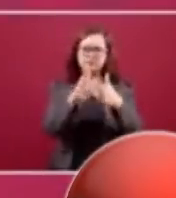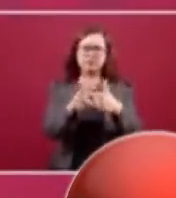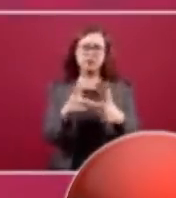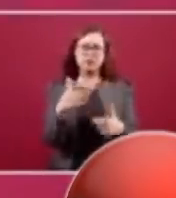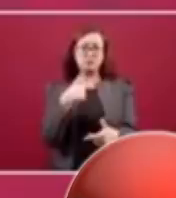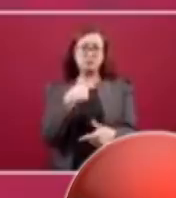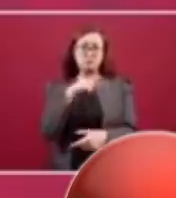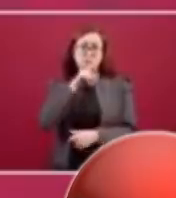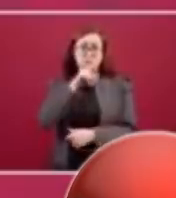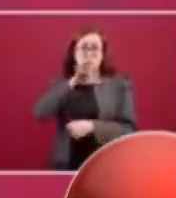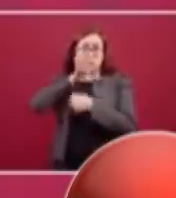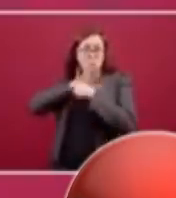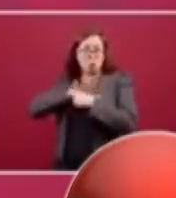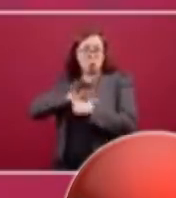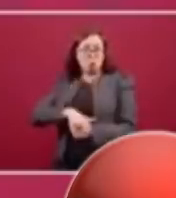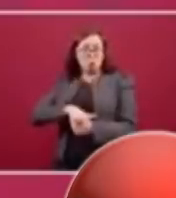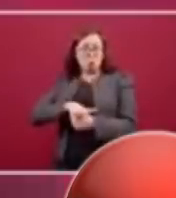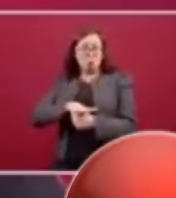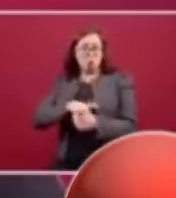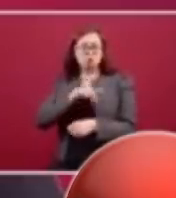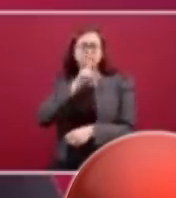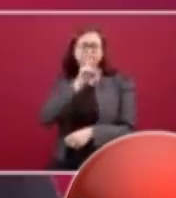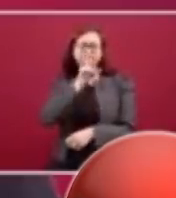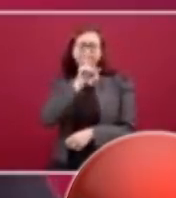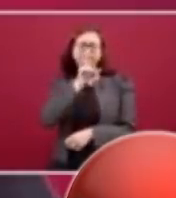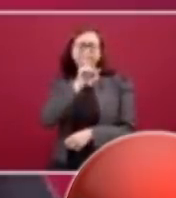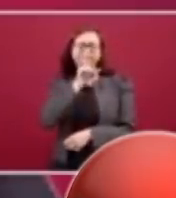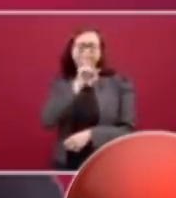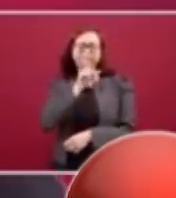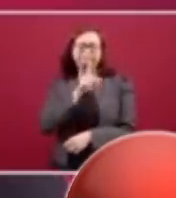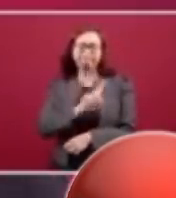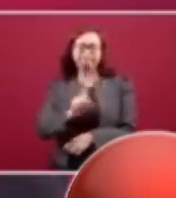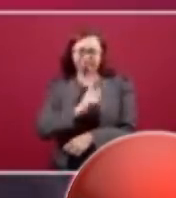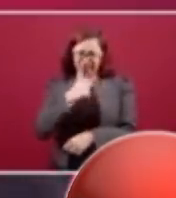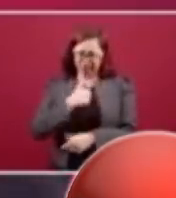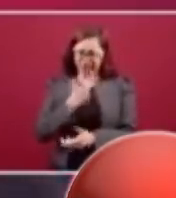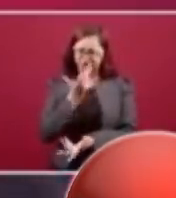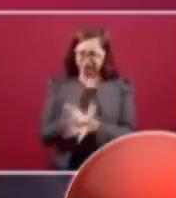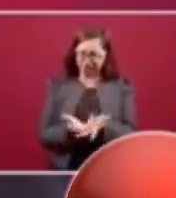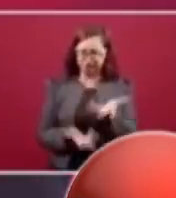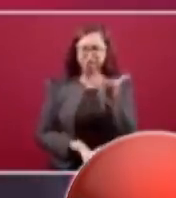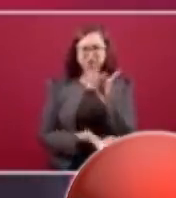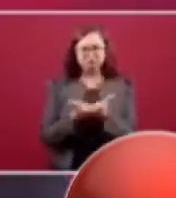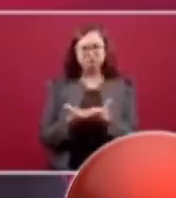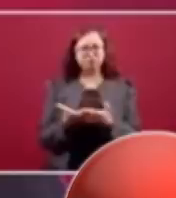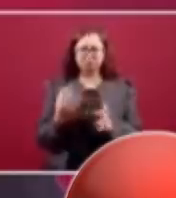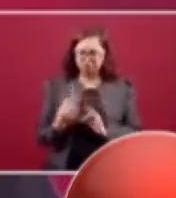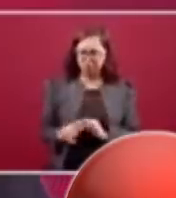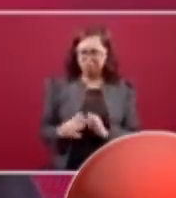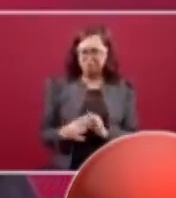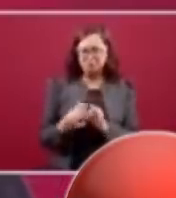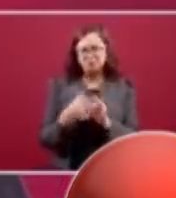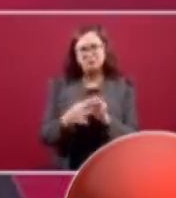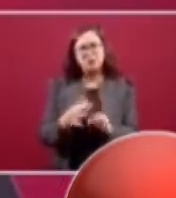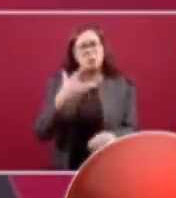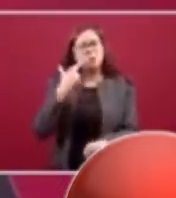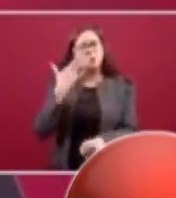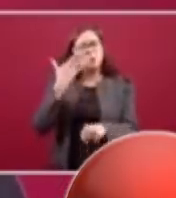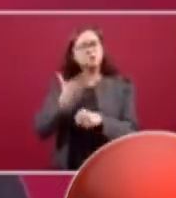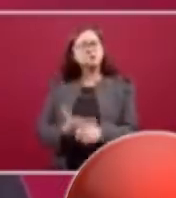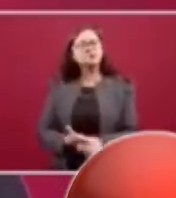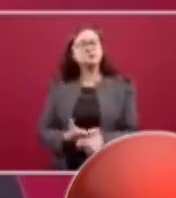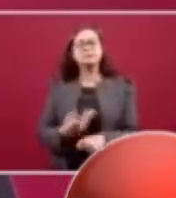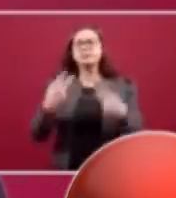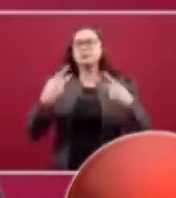limitarme, actuando con responsabilidad, garantizando el derecho de todos